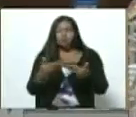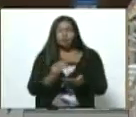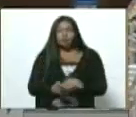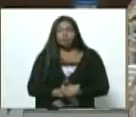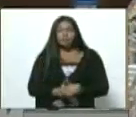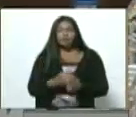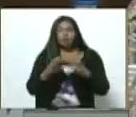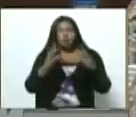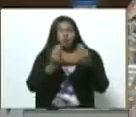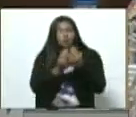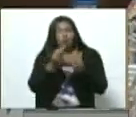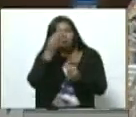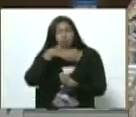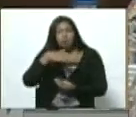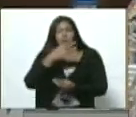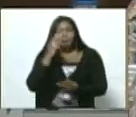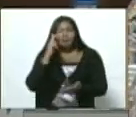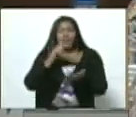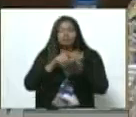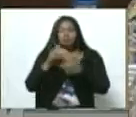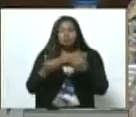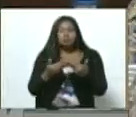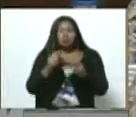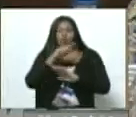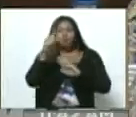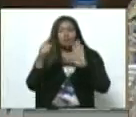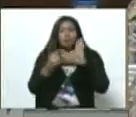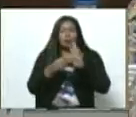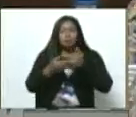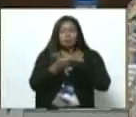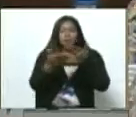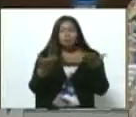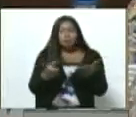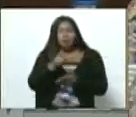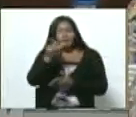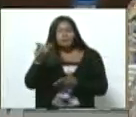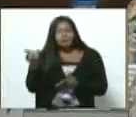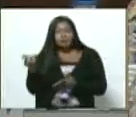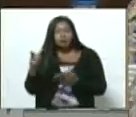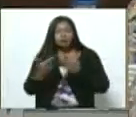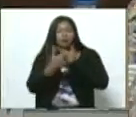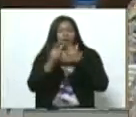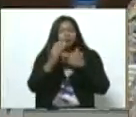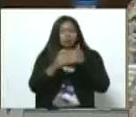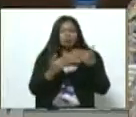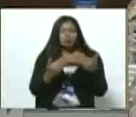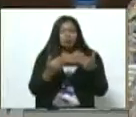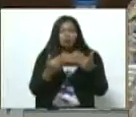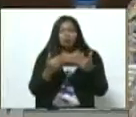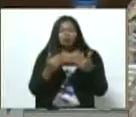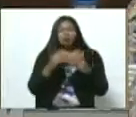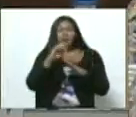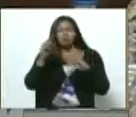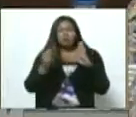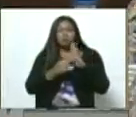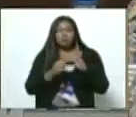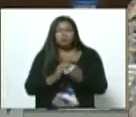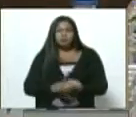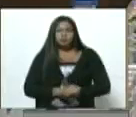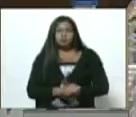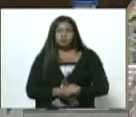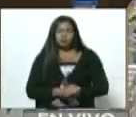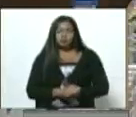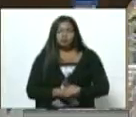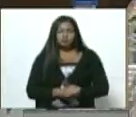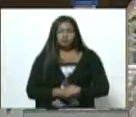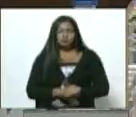el pueblo, con la participación absoluta de todas las personas, con la libertad absoluta. Y bueno, recibimos entonces